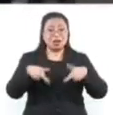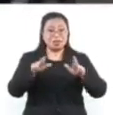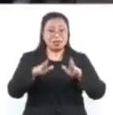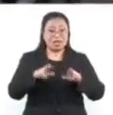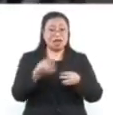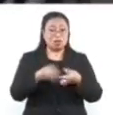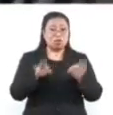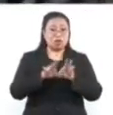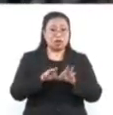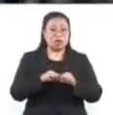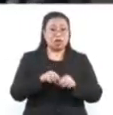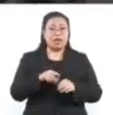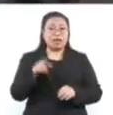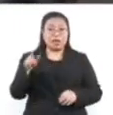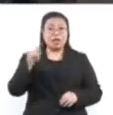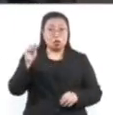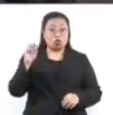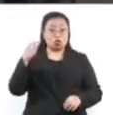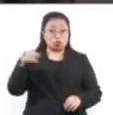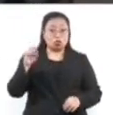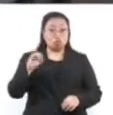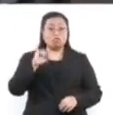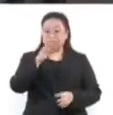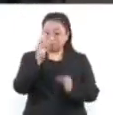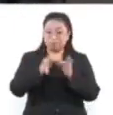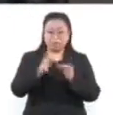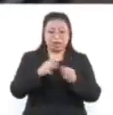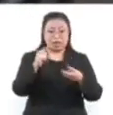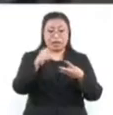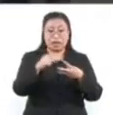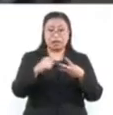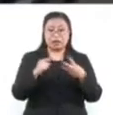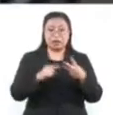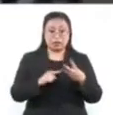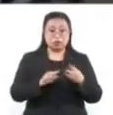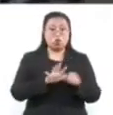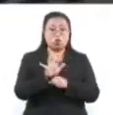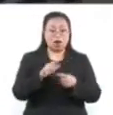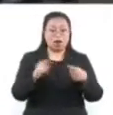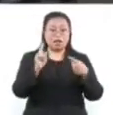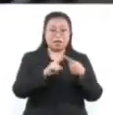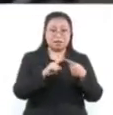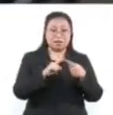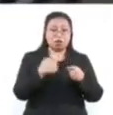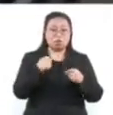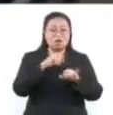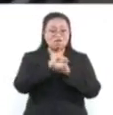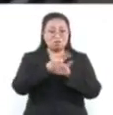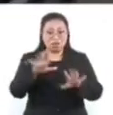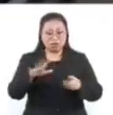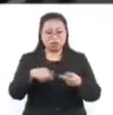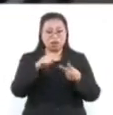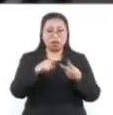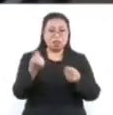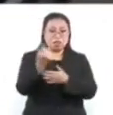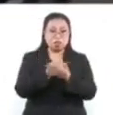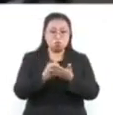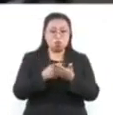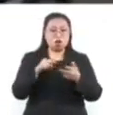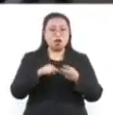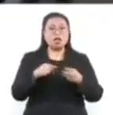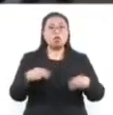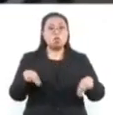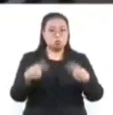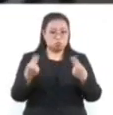Y Toño Liora cumplía con todas esas condiciones, que es el contenido, el dibujo y el humor para una buena